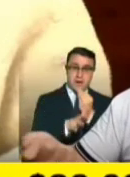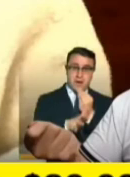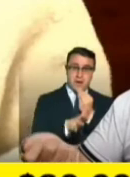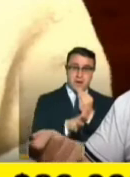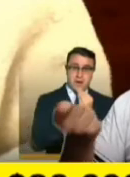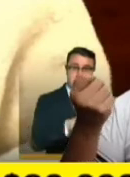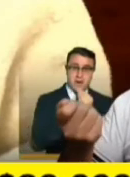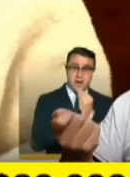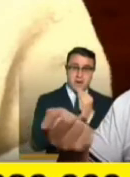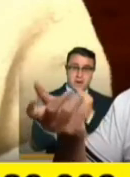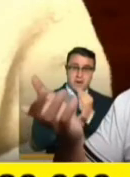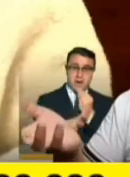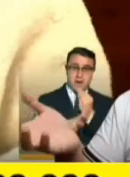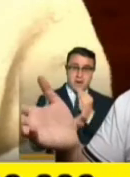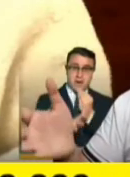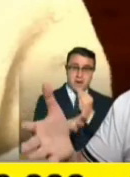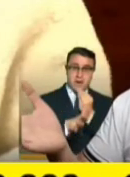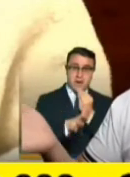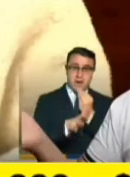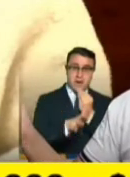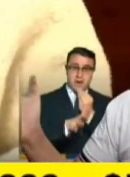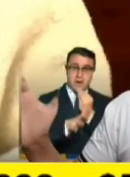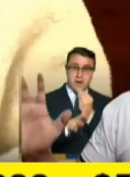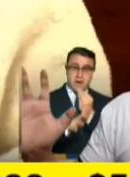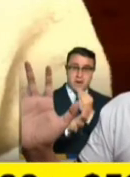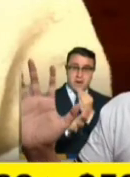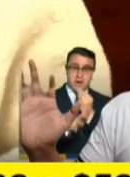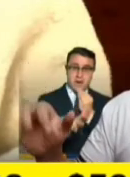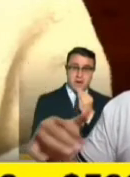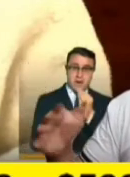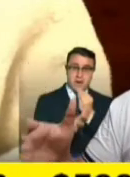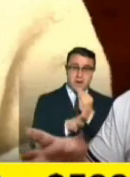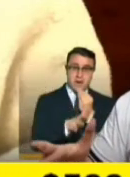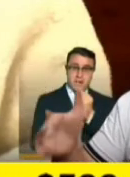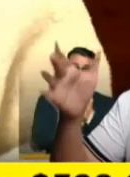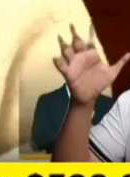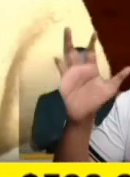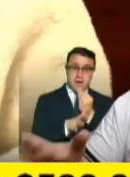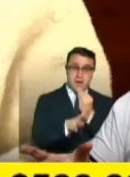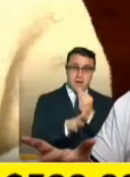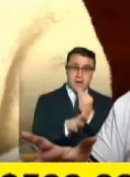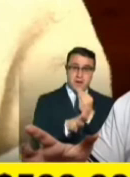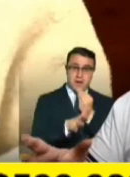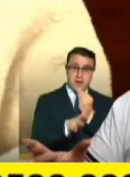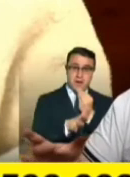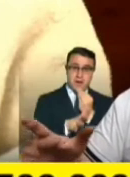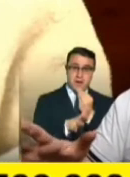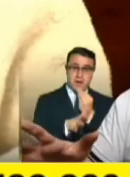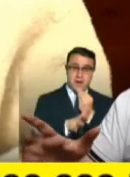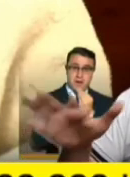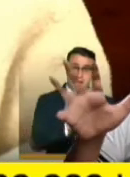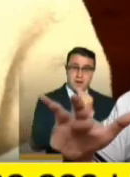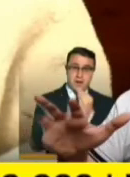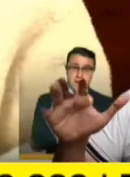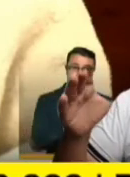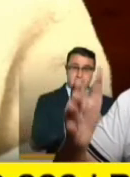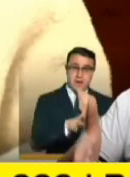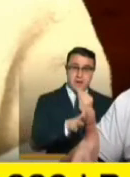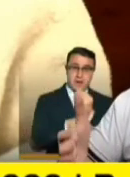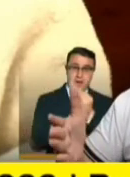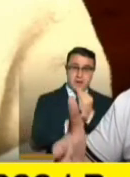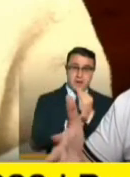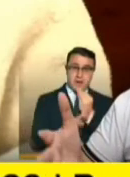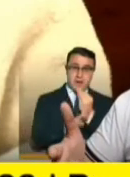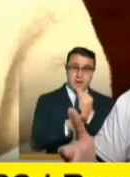dar 500 mil pesos, medio salario, bueno, medio salario mínimo este año ya serían 580, pero él habló de 500, y que